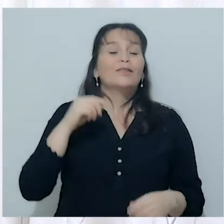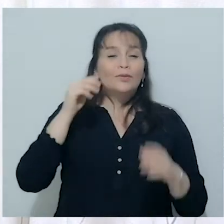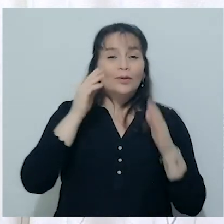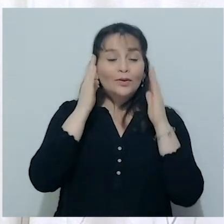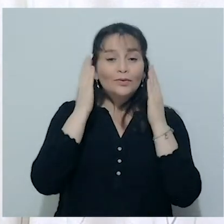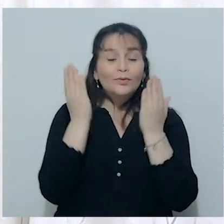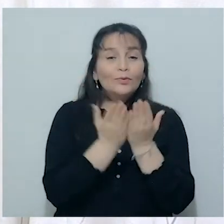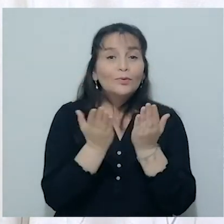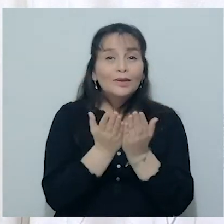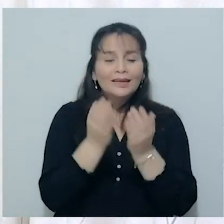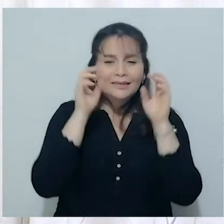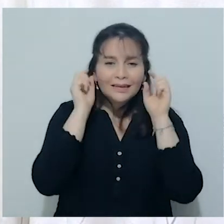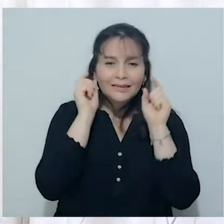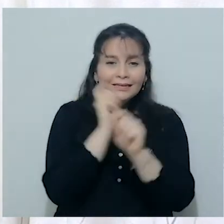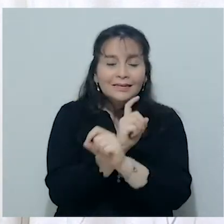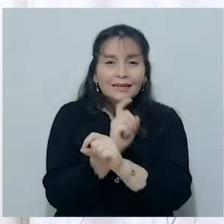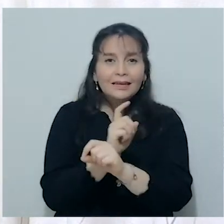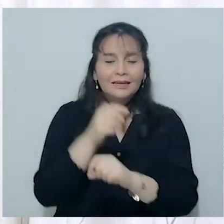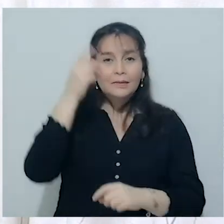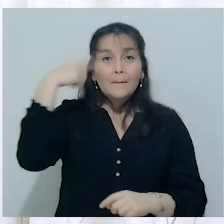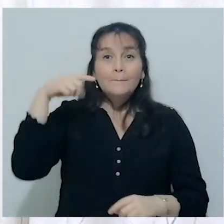Eduque a sus hijos para las cosas eternas.